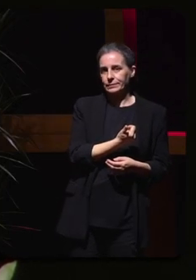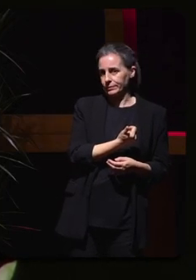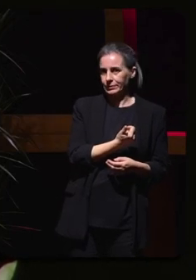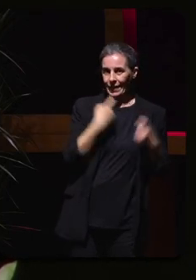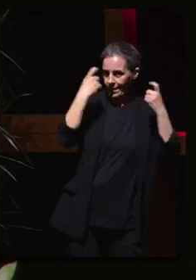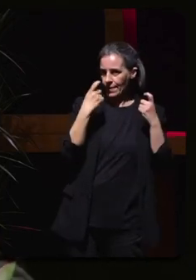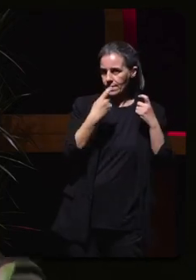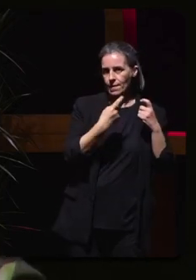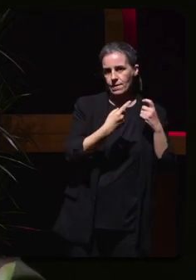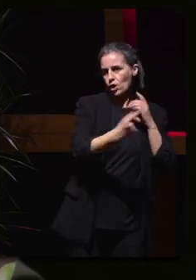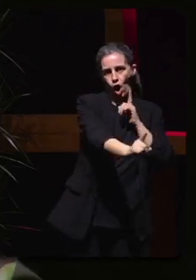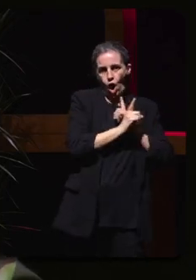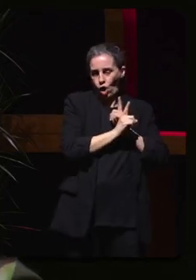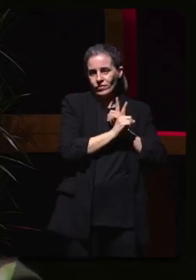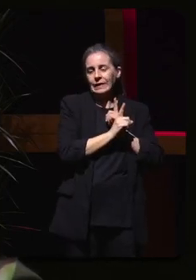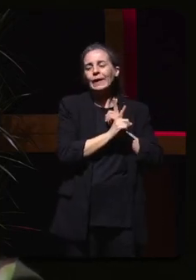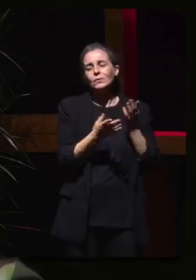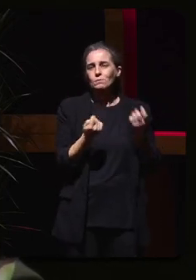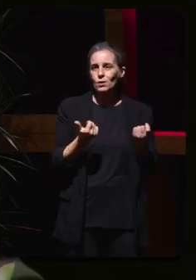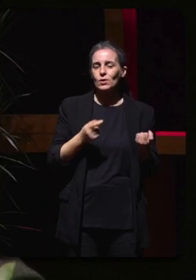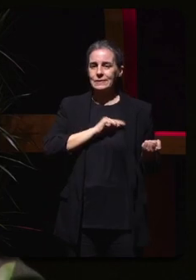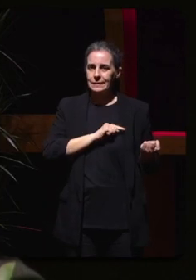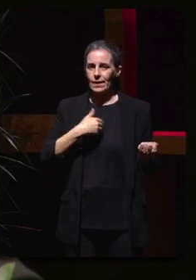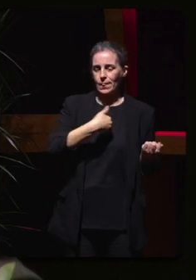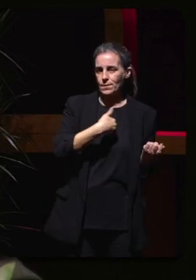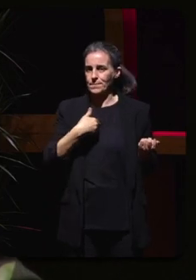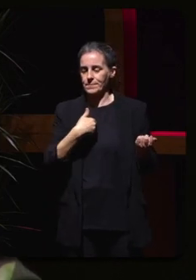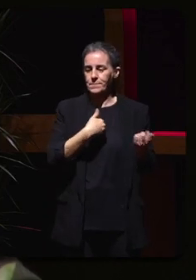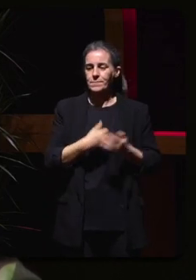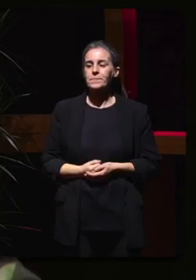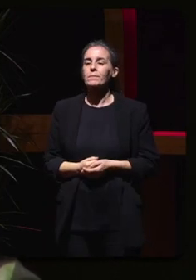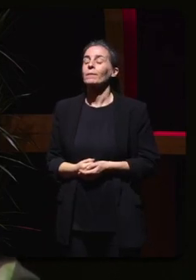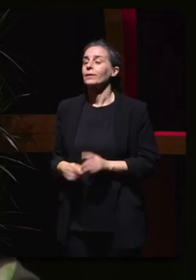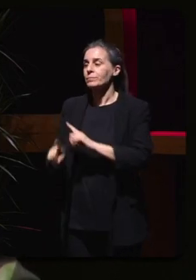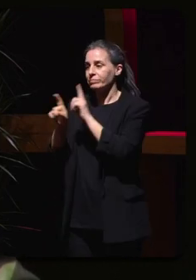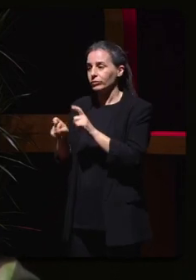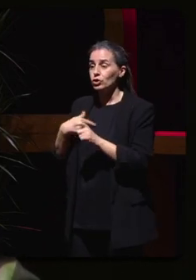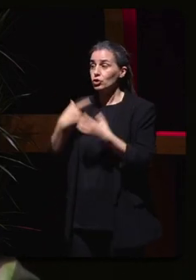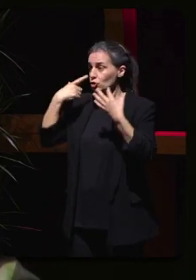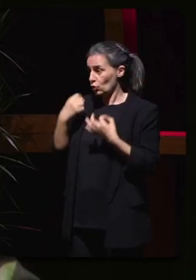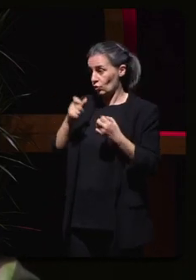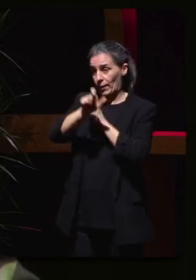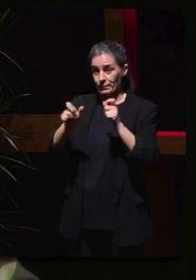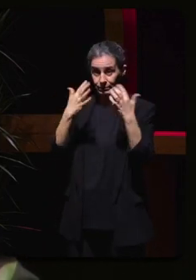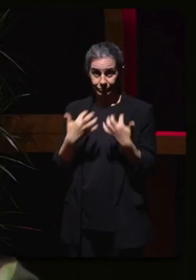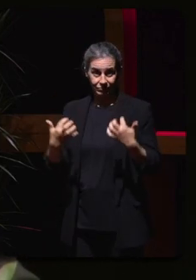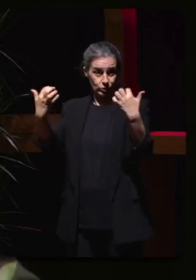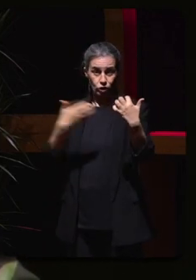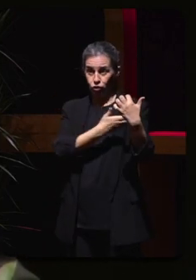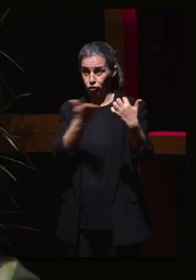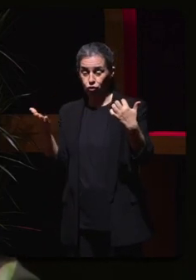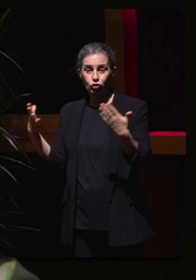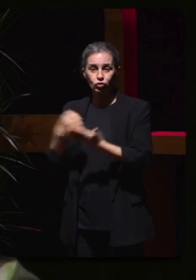a por ti. Así que un poco de la sensación sí que la tenía desde el principio. Claro, yo estoy segura de que todas y todos los que estáis hoy aquí